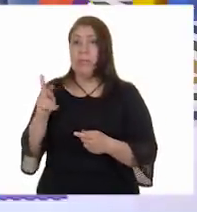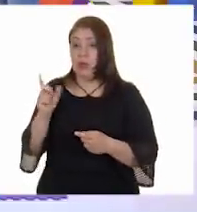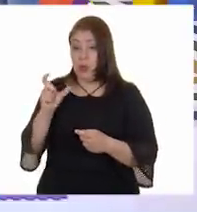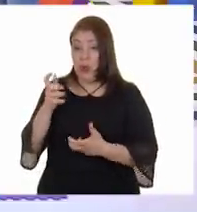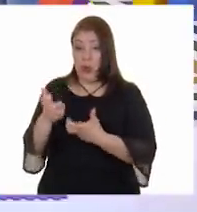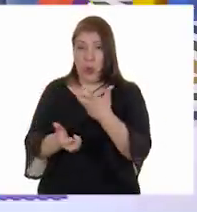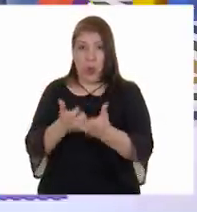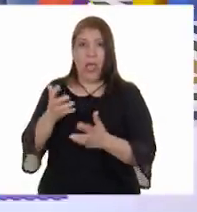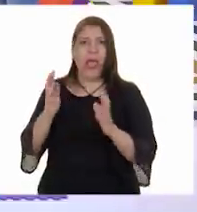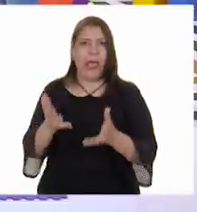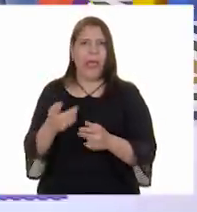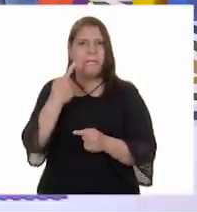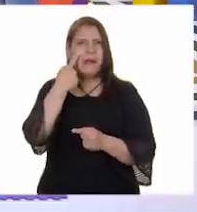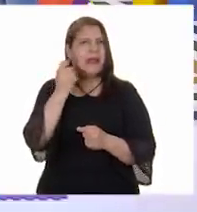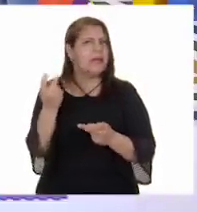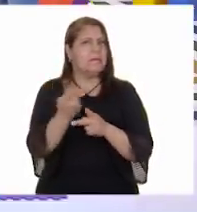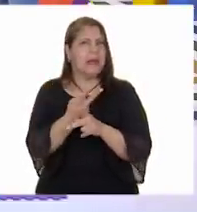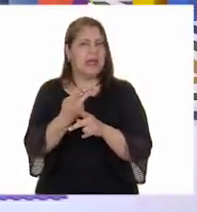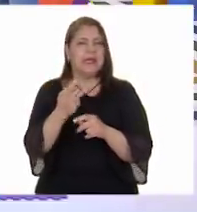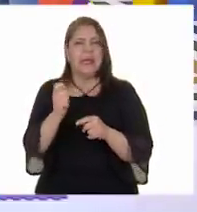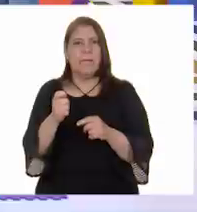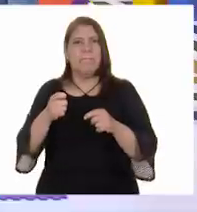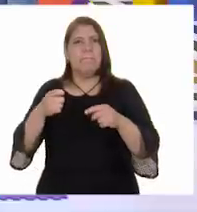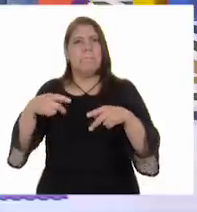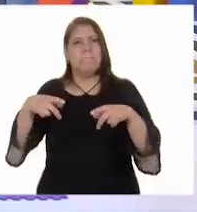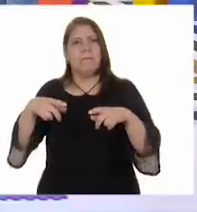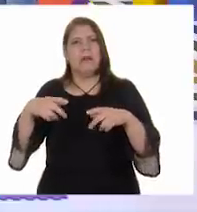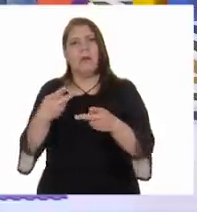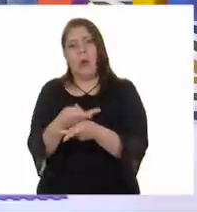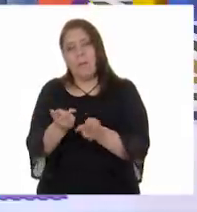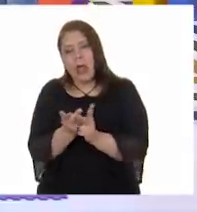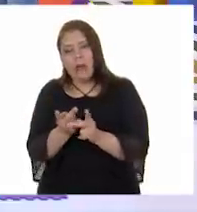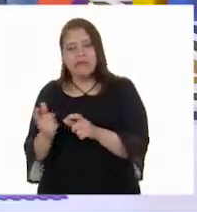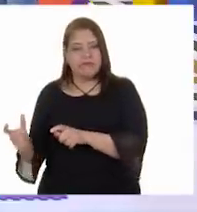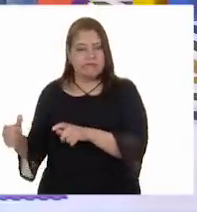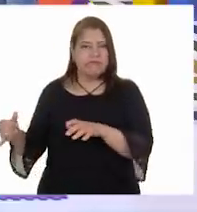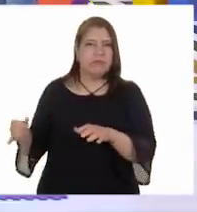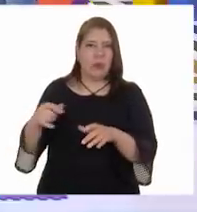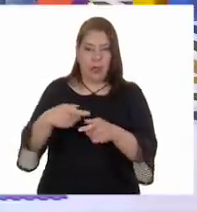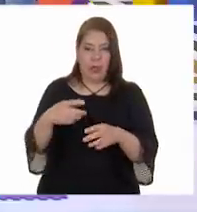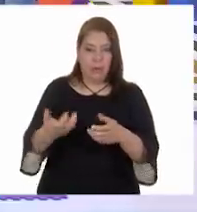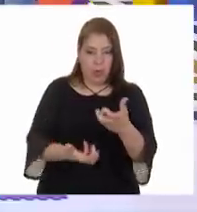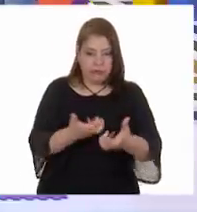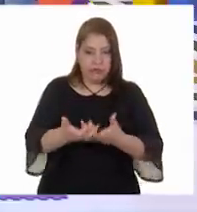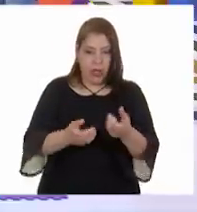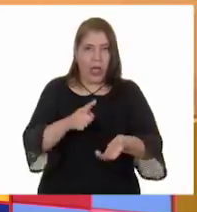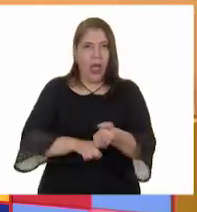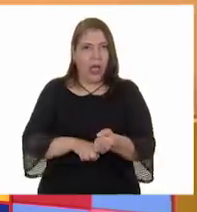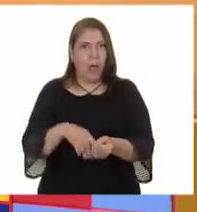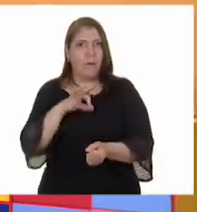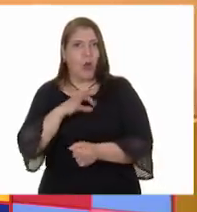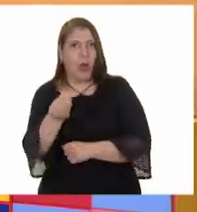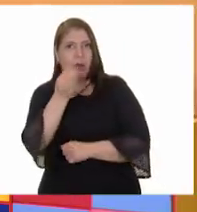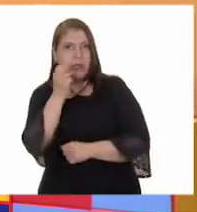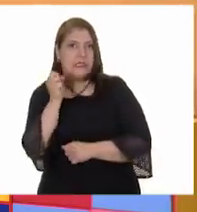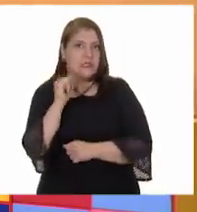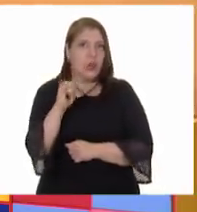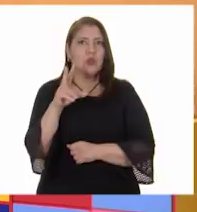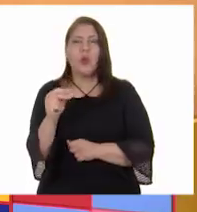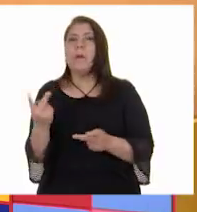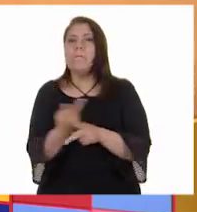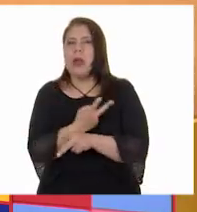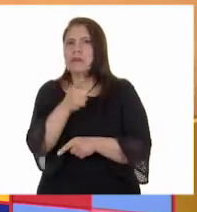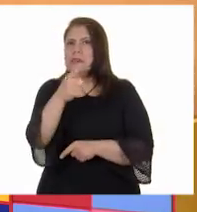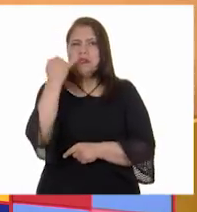cocieron, vamos a ver cómo se ve en un plato, la textura, cómo se ve al tacto, ¿se podrá comer? ¿Cómo se verá?